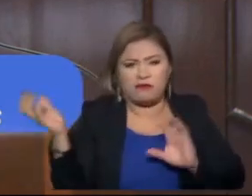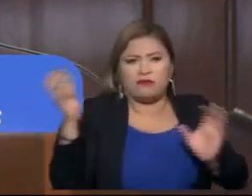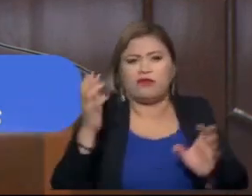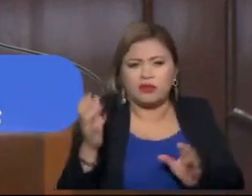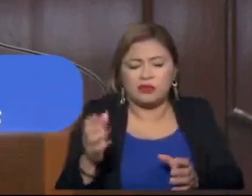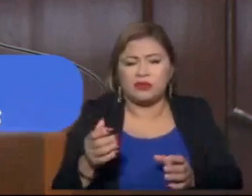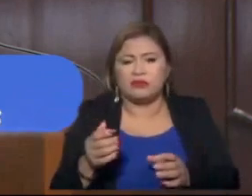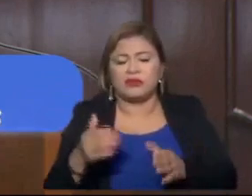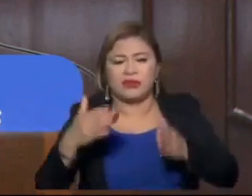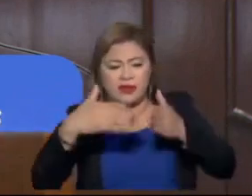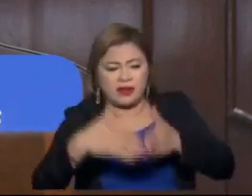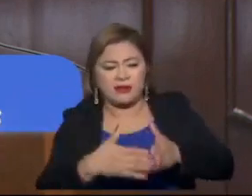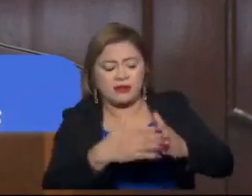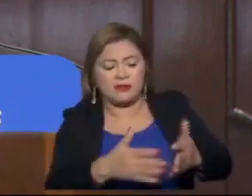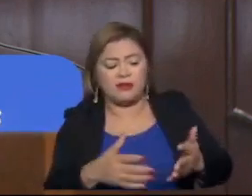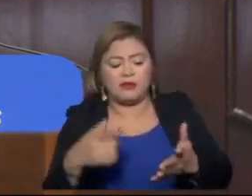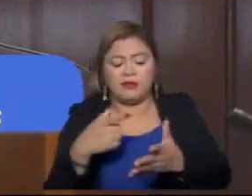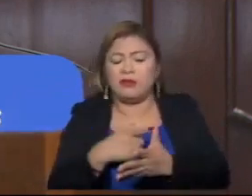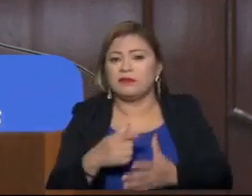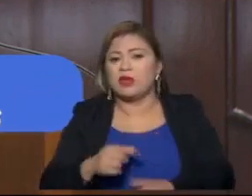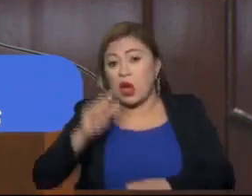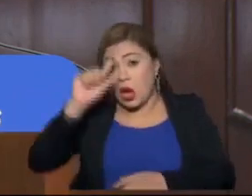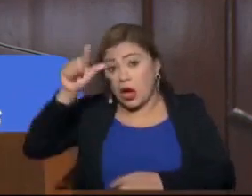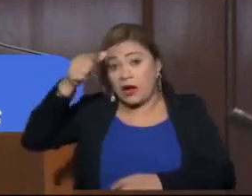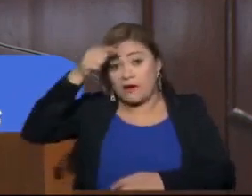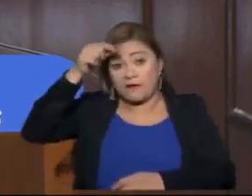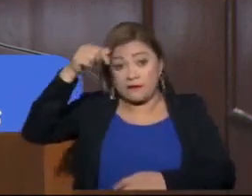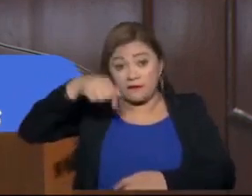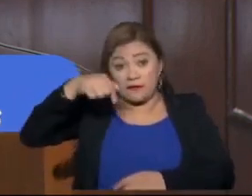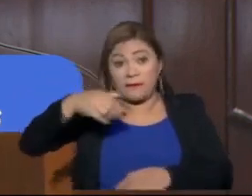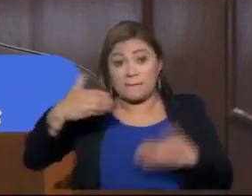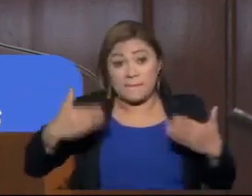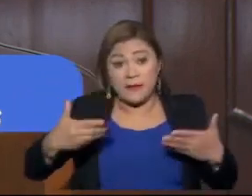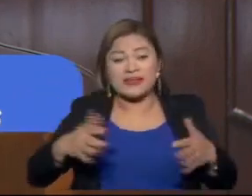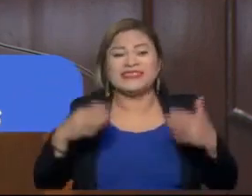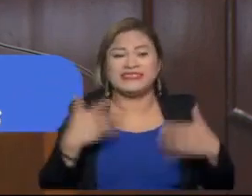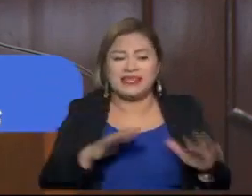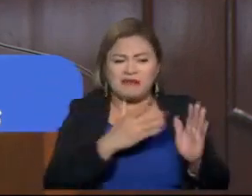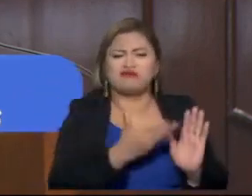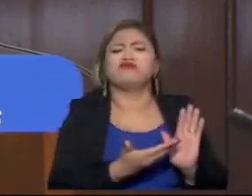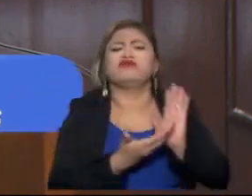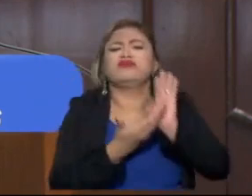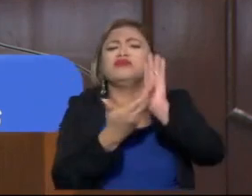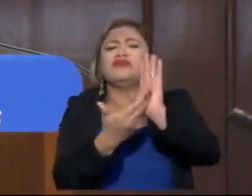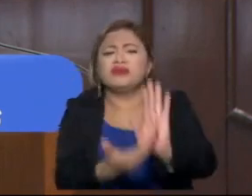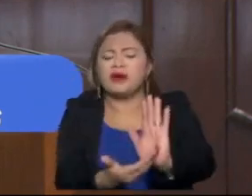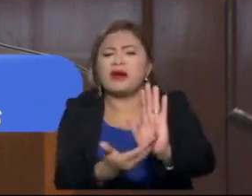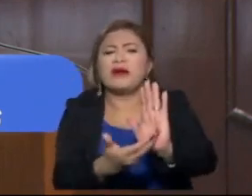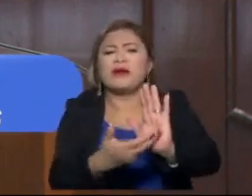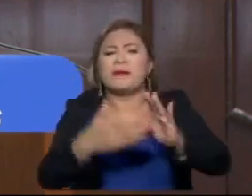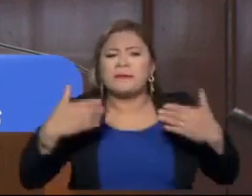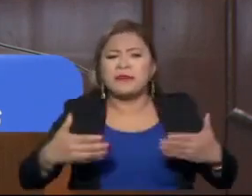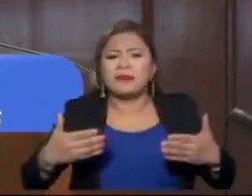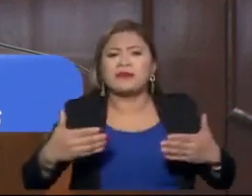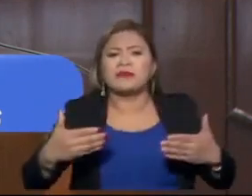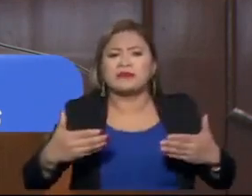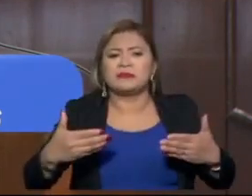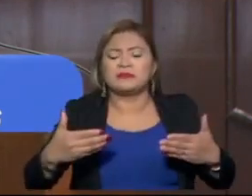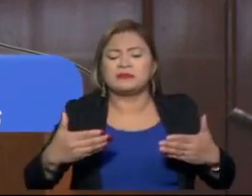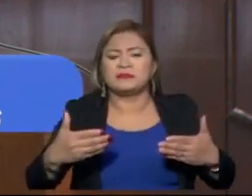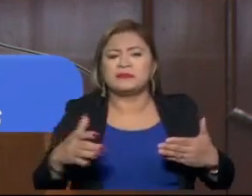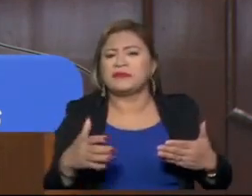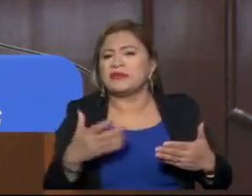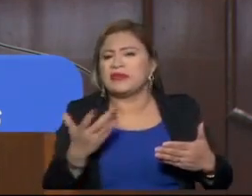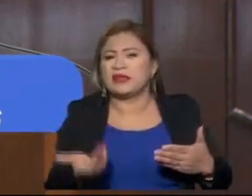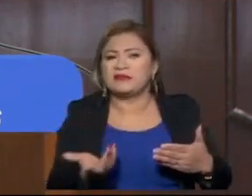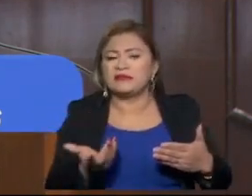Como consecuencia, el Gobierno Nacional ya presentó al país la propuesta de hoja de ruta que